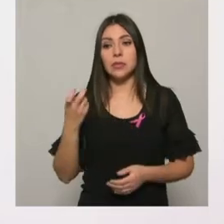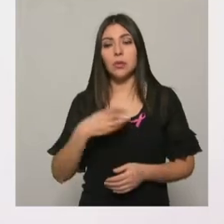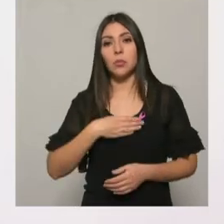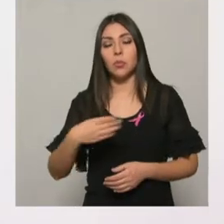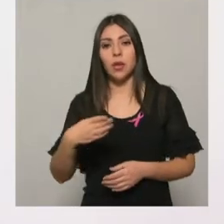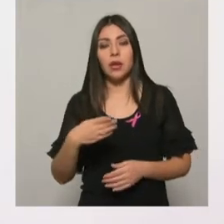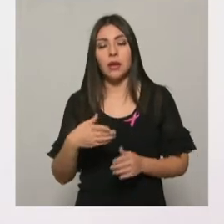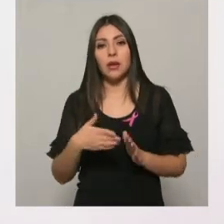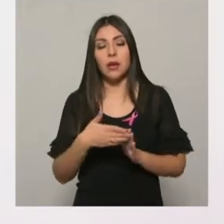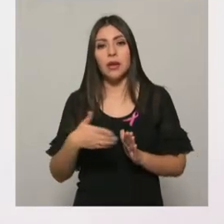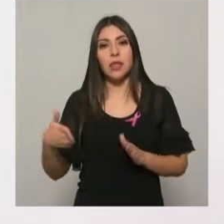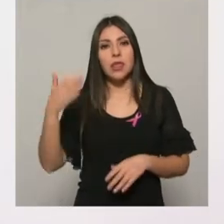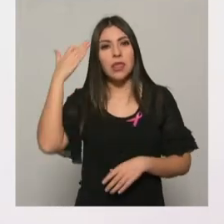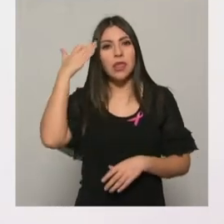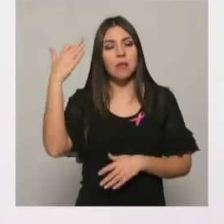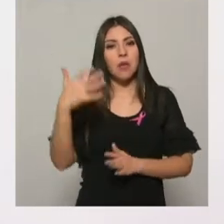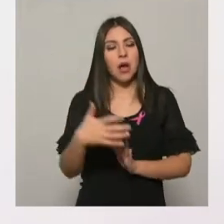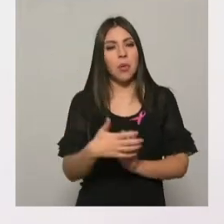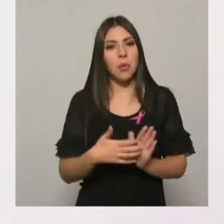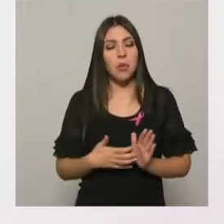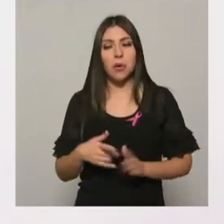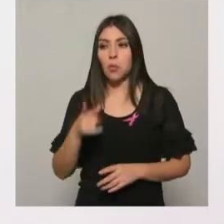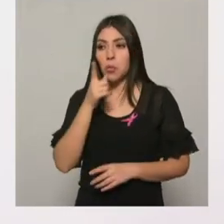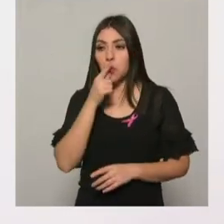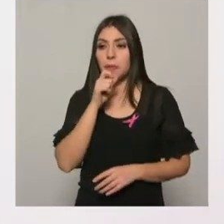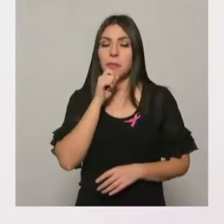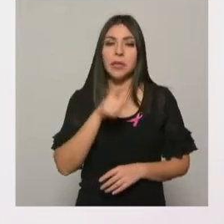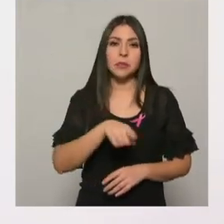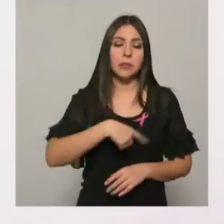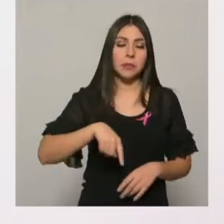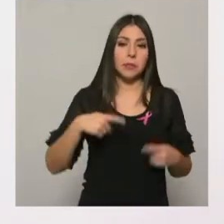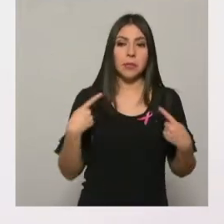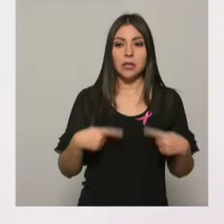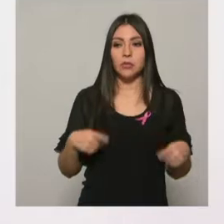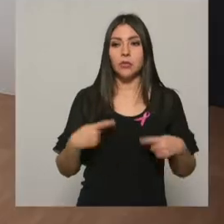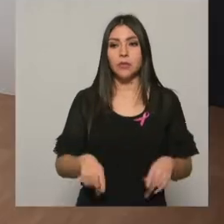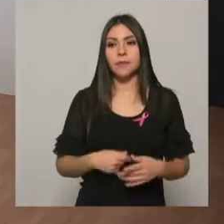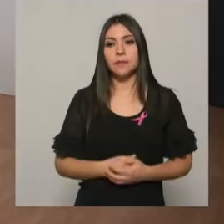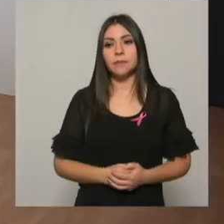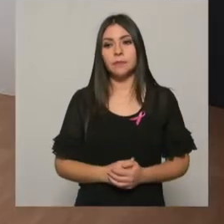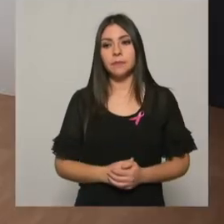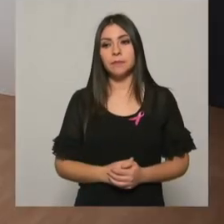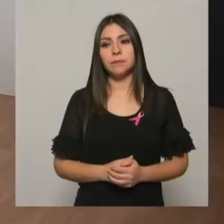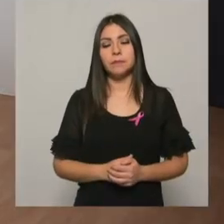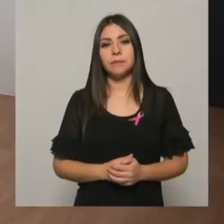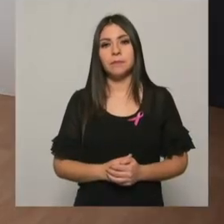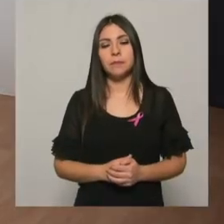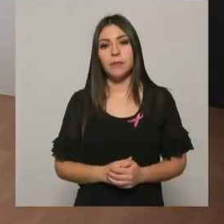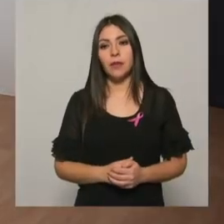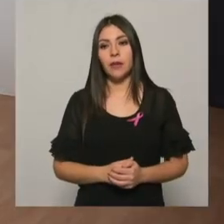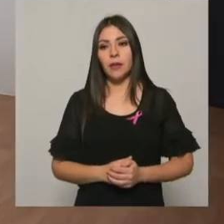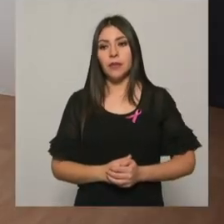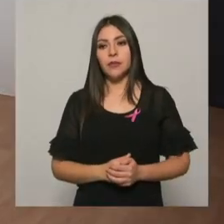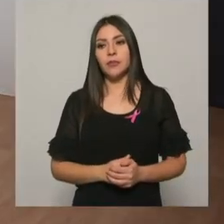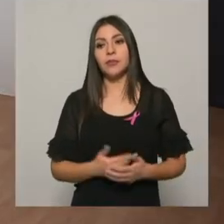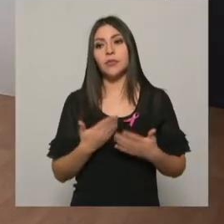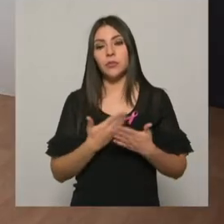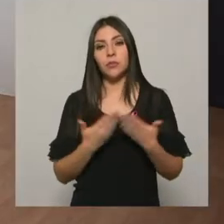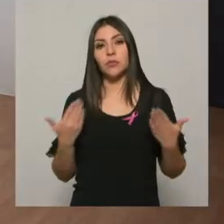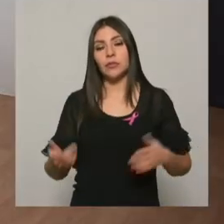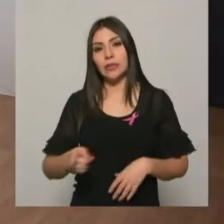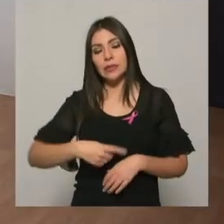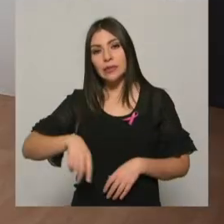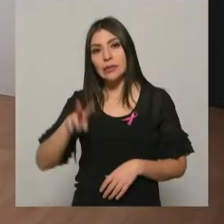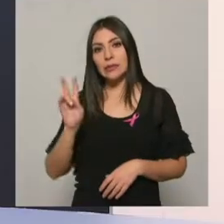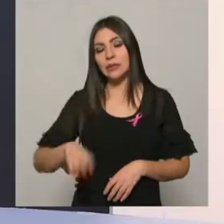tiempo, tanto para la autoridad pues como para los ciudadanos. Oye, además que tanta falta nos hace, también hace falta